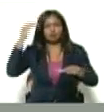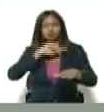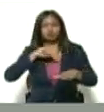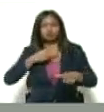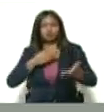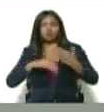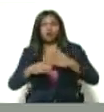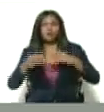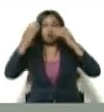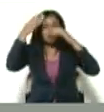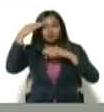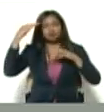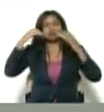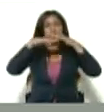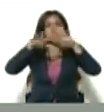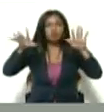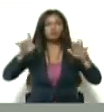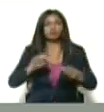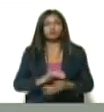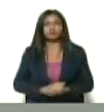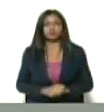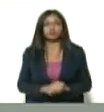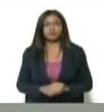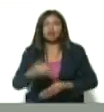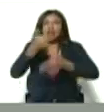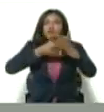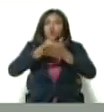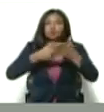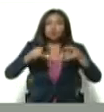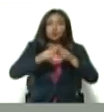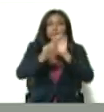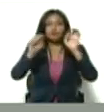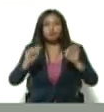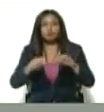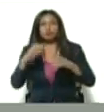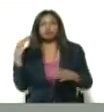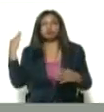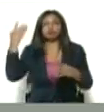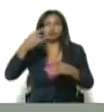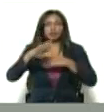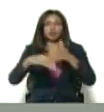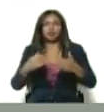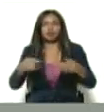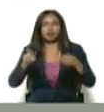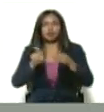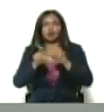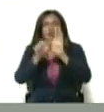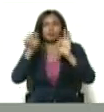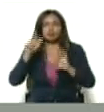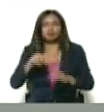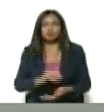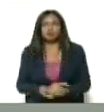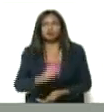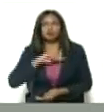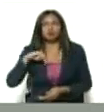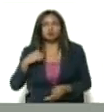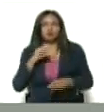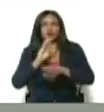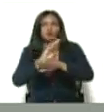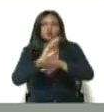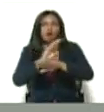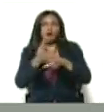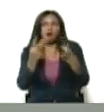su bendición para esta batalla y para todas las que vengan en adelante. Estamos protegidos,